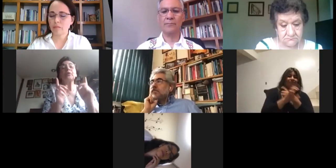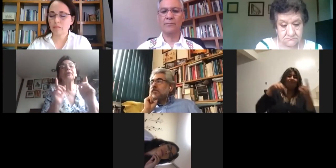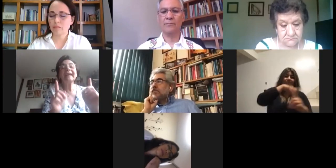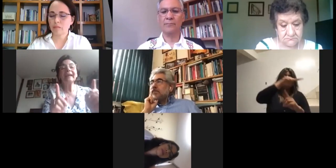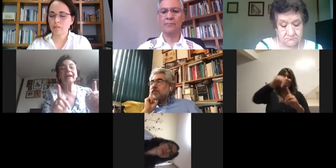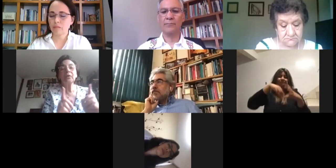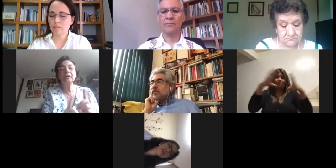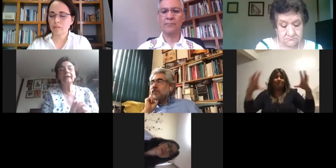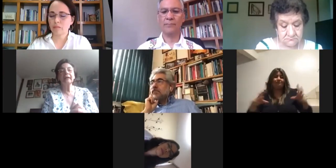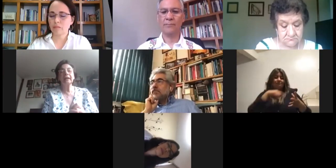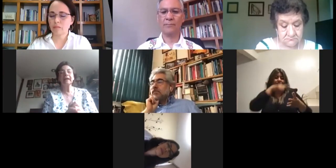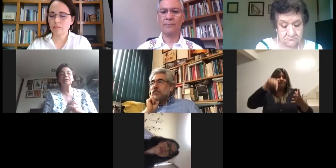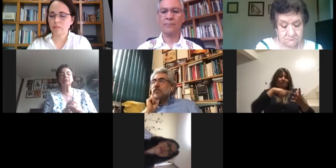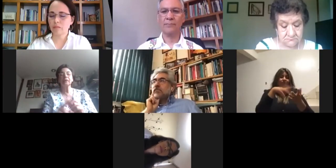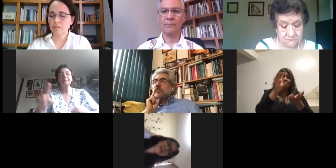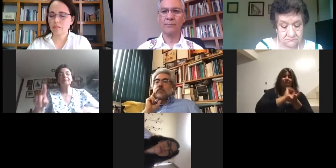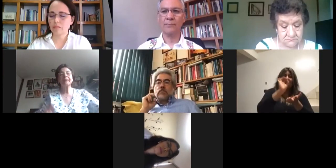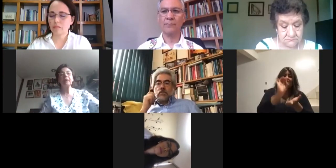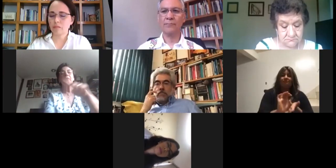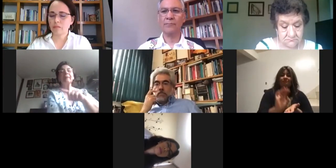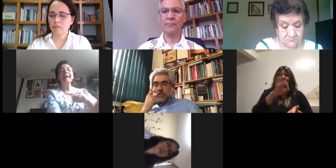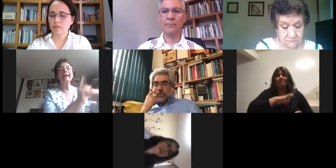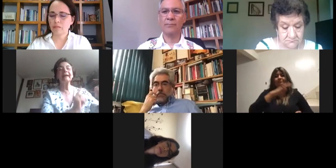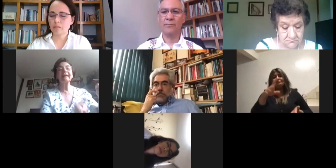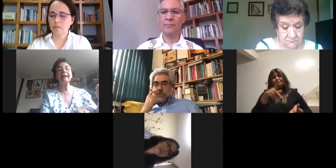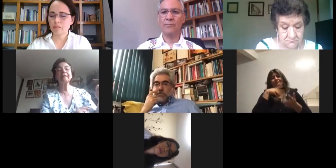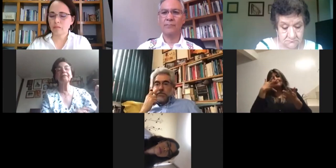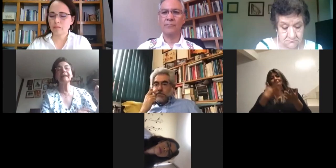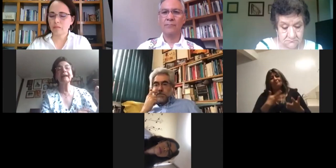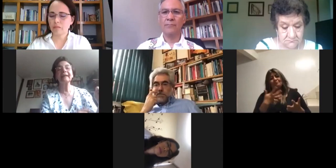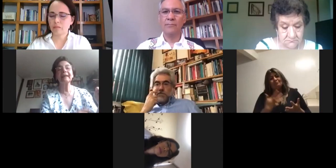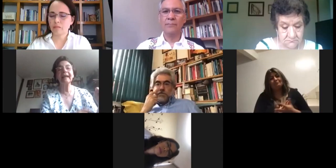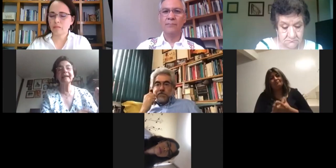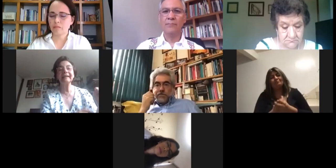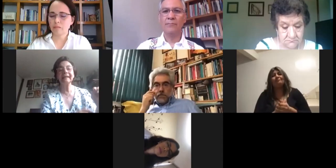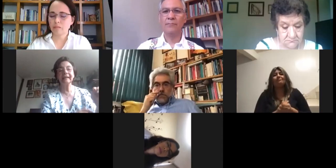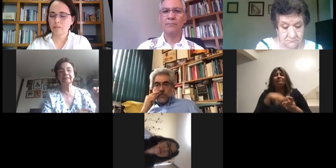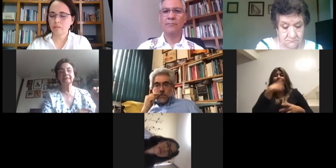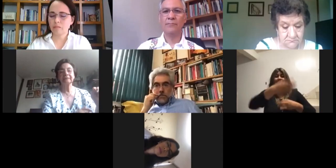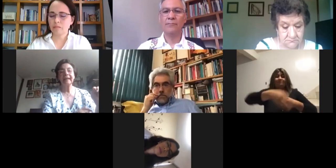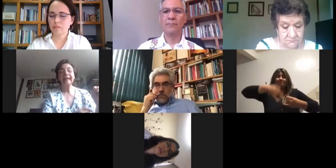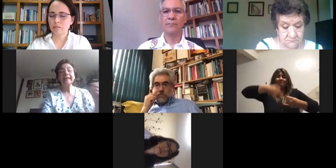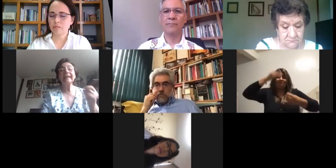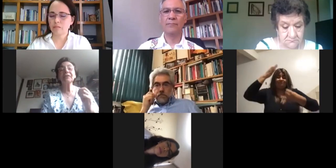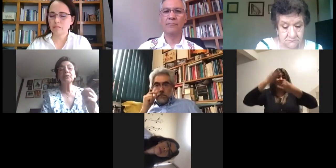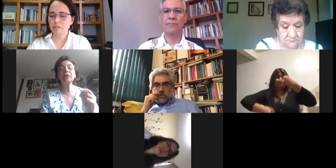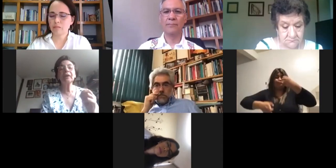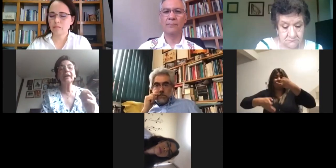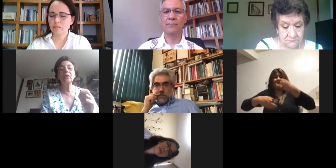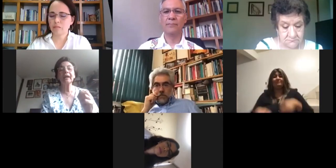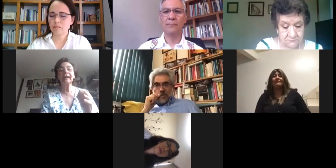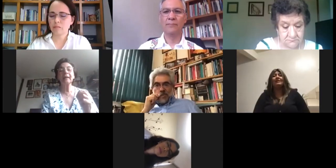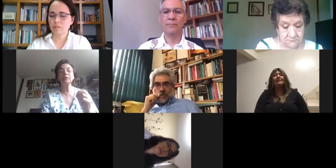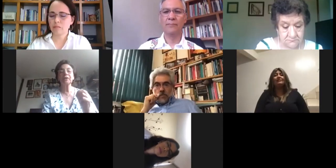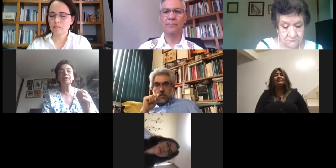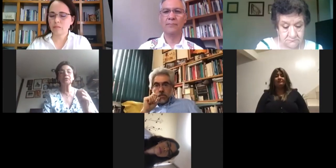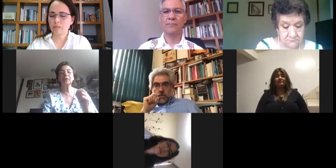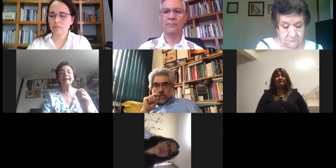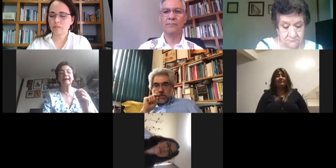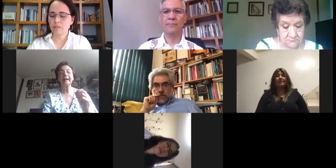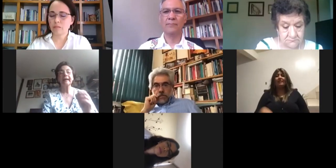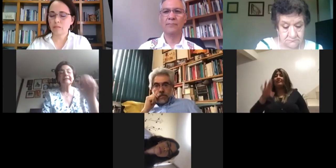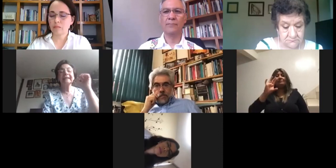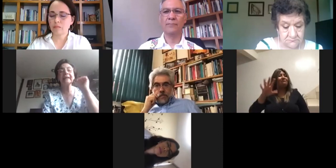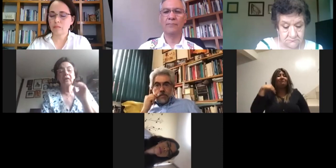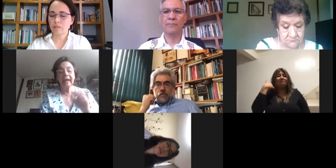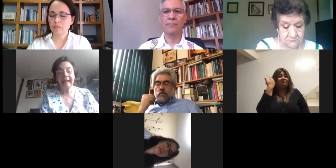discapacidad pudiera correr el riesgo de volver a quedar al final de la línea. Y esto es lo que no queremos que